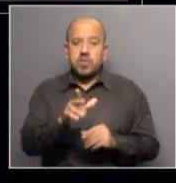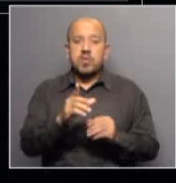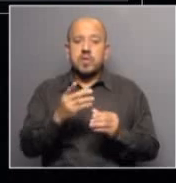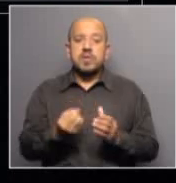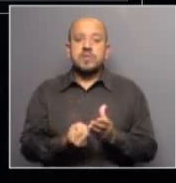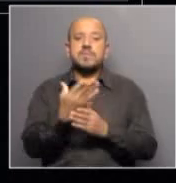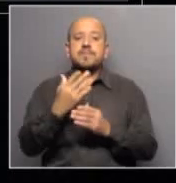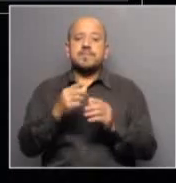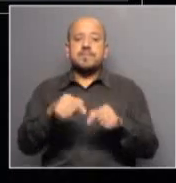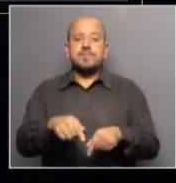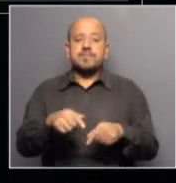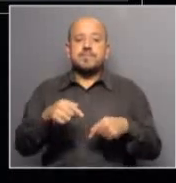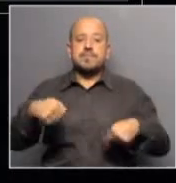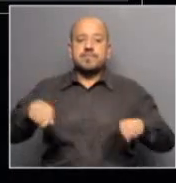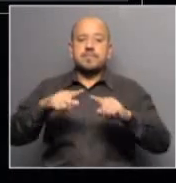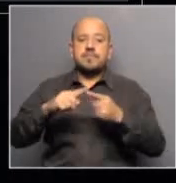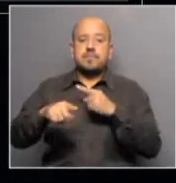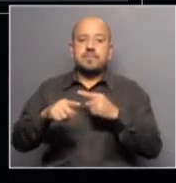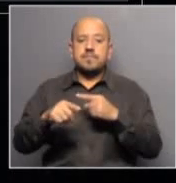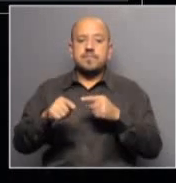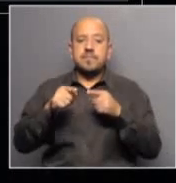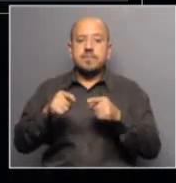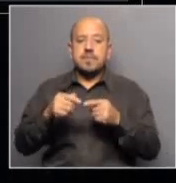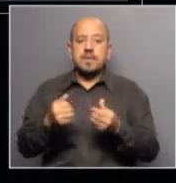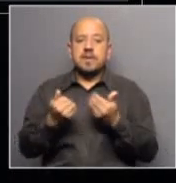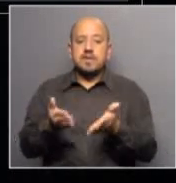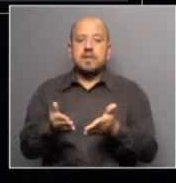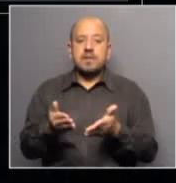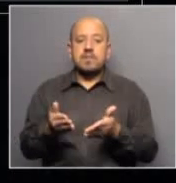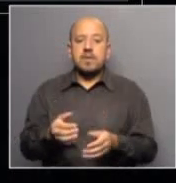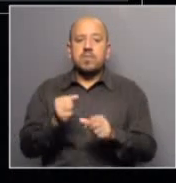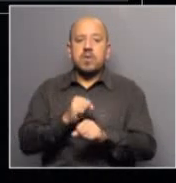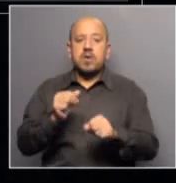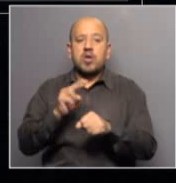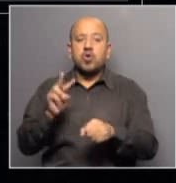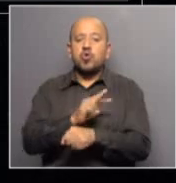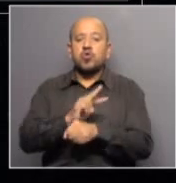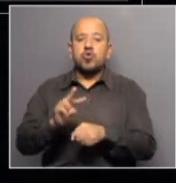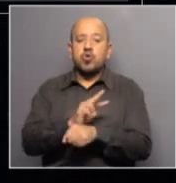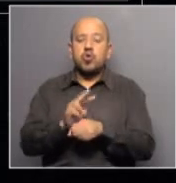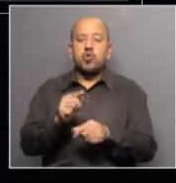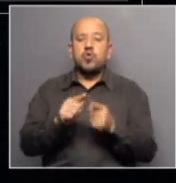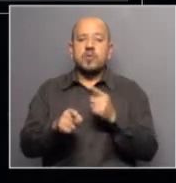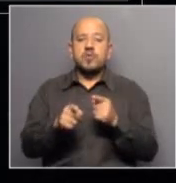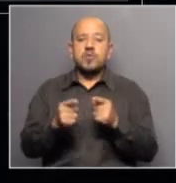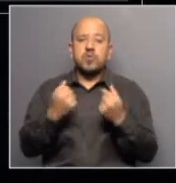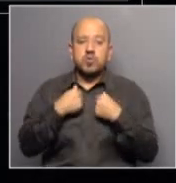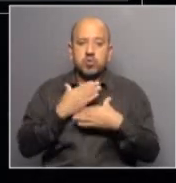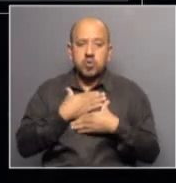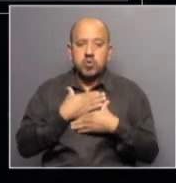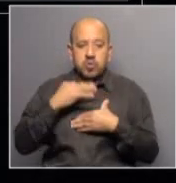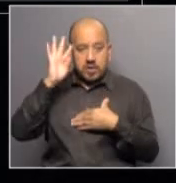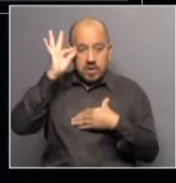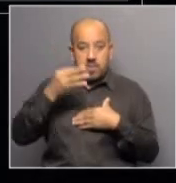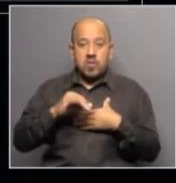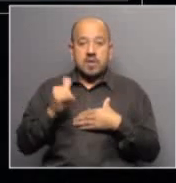Regulación del Mercado de Cannabis y es a quien se le da la potestad para controlar y fiscalizar. Entonces nosotros, por un lado, creemos que si ya